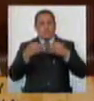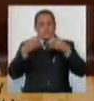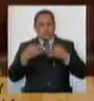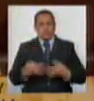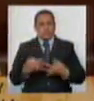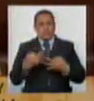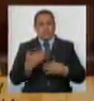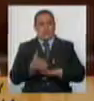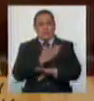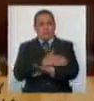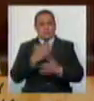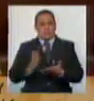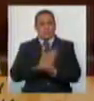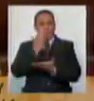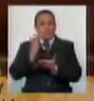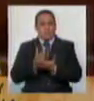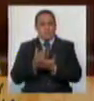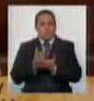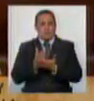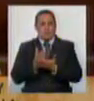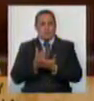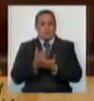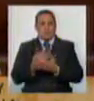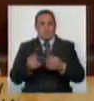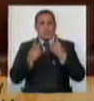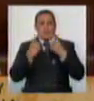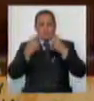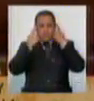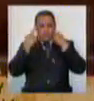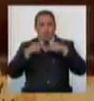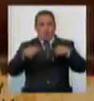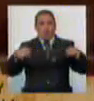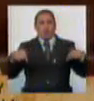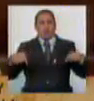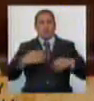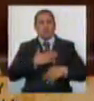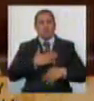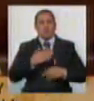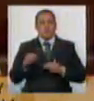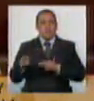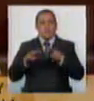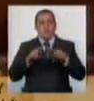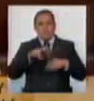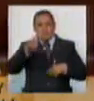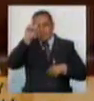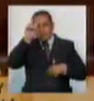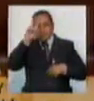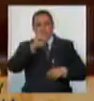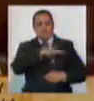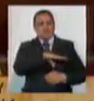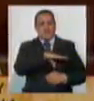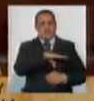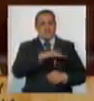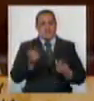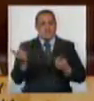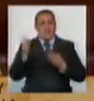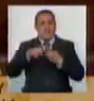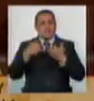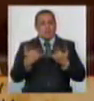definitiva la controversia sobre la delimitación marítima entre el Perú y Chile, y a su